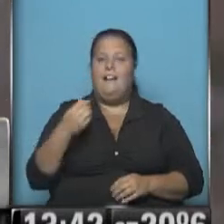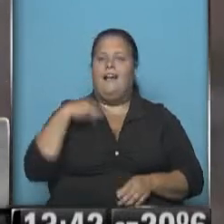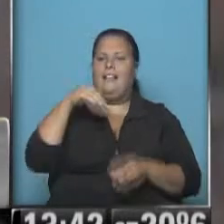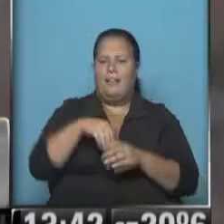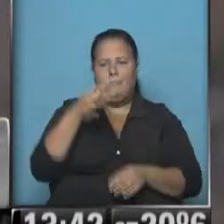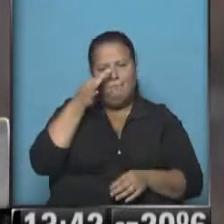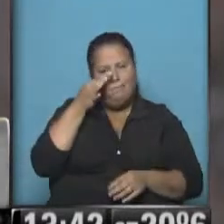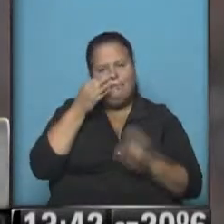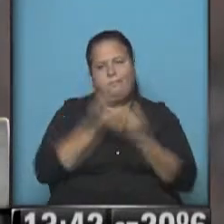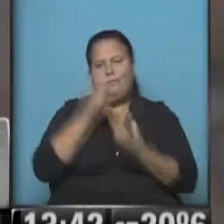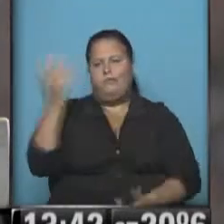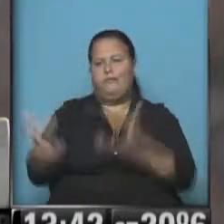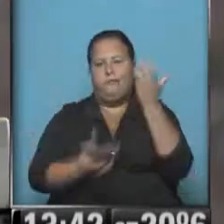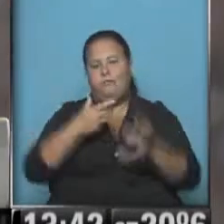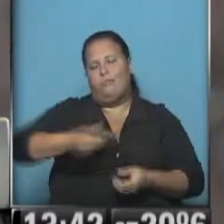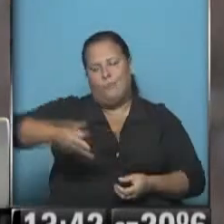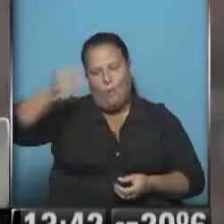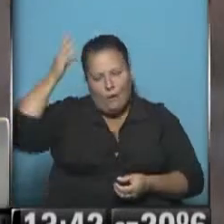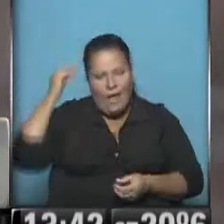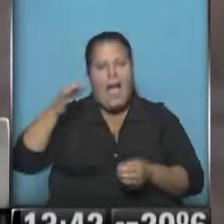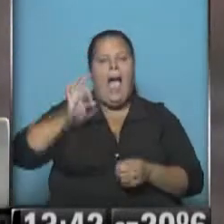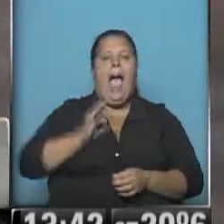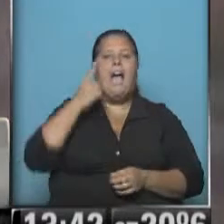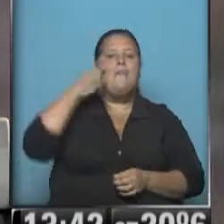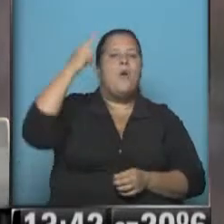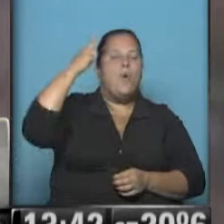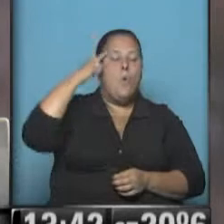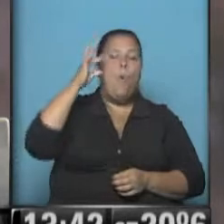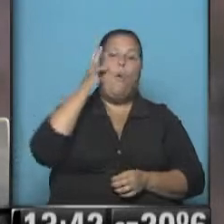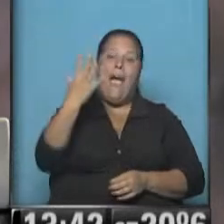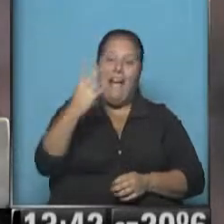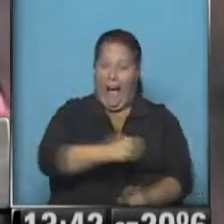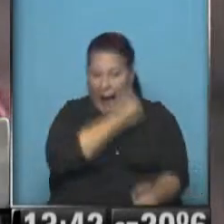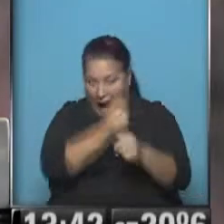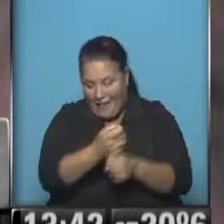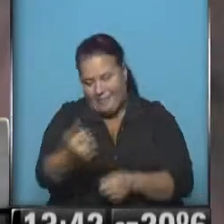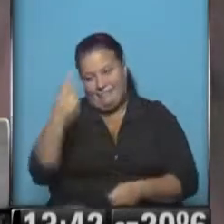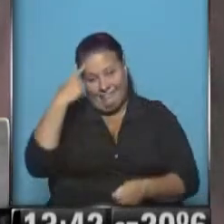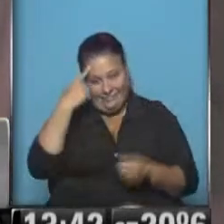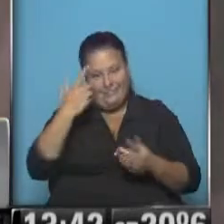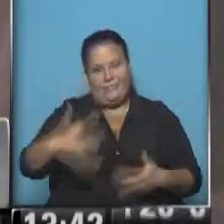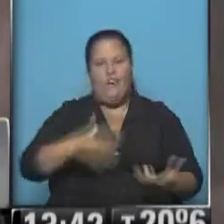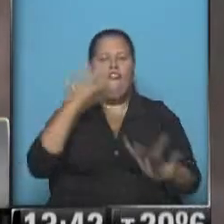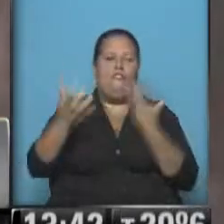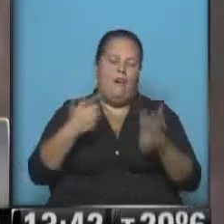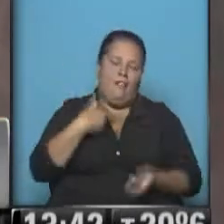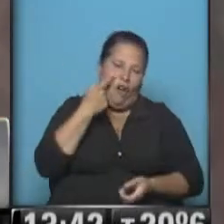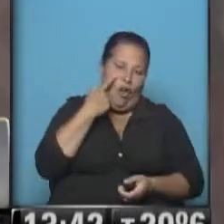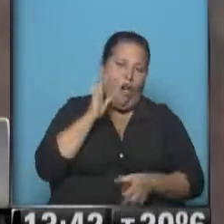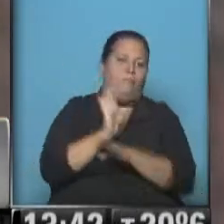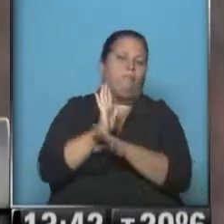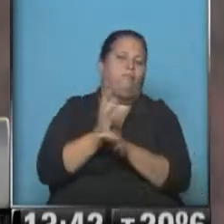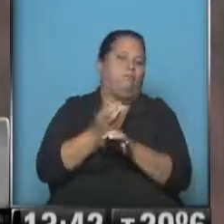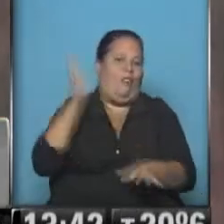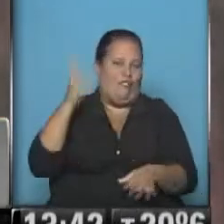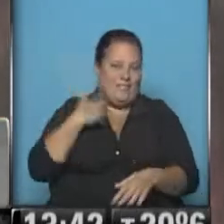participado en muchísimos incendios desde el año 45, así que te imaginas, los fuegos los conozco,